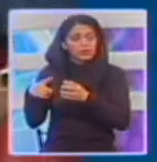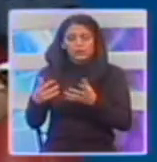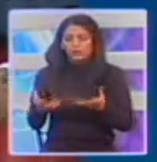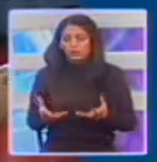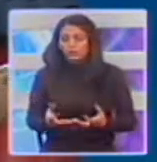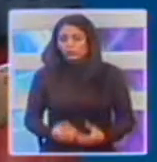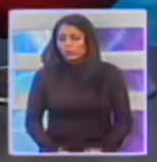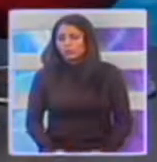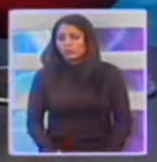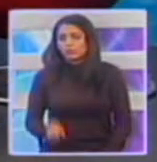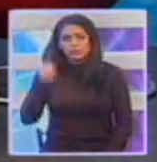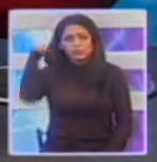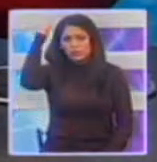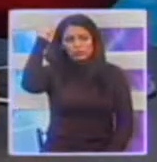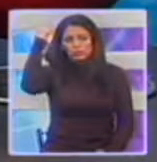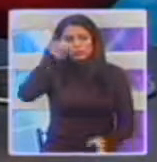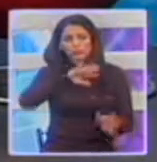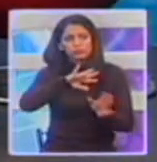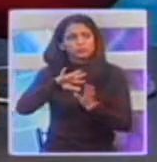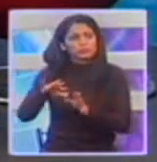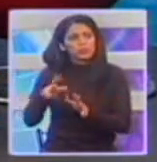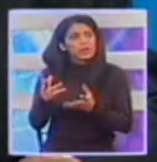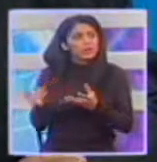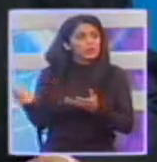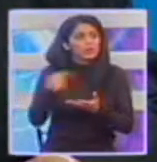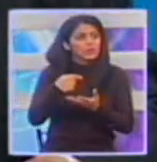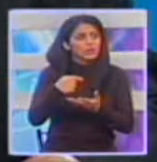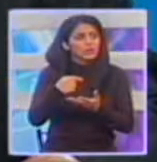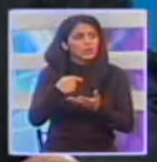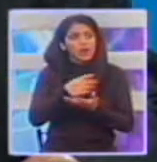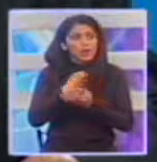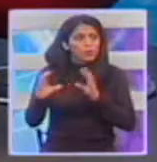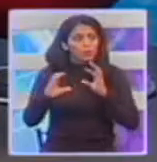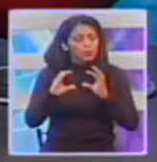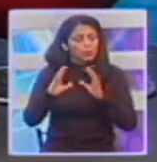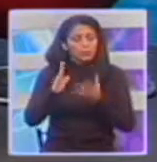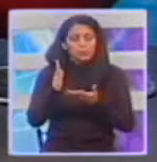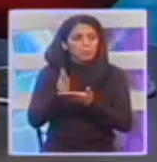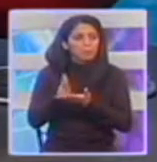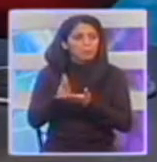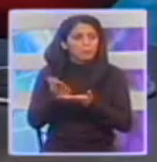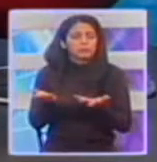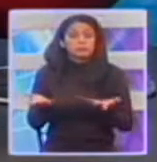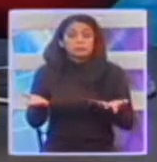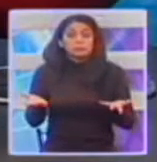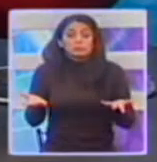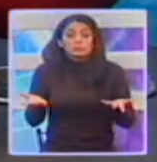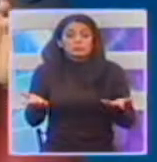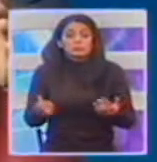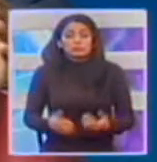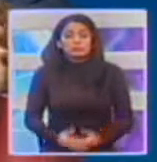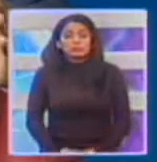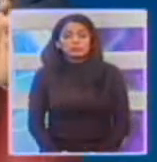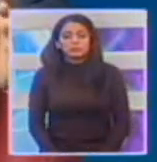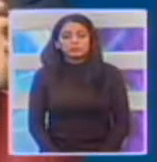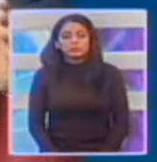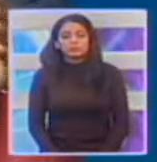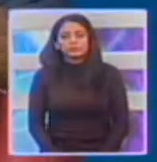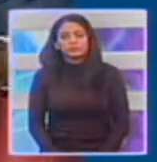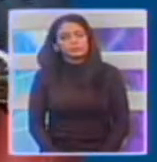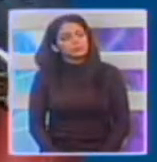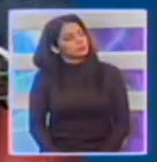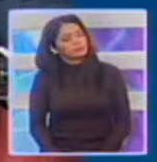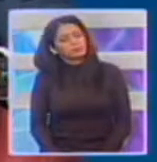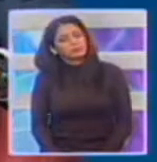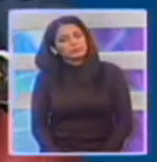comparezca la comisión bueno lo llamo al contralor para que acuda a la asamblea ahí hay una hay un error de parte del